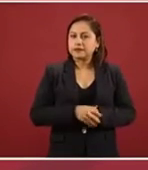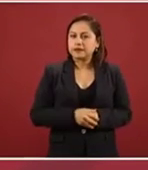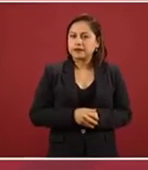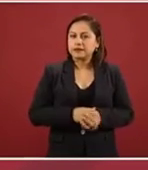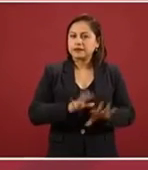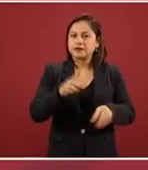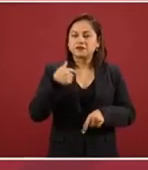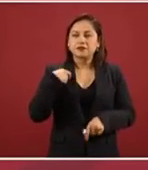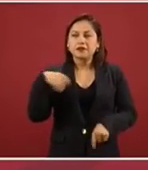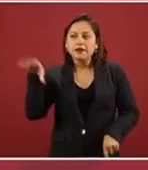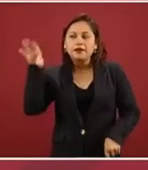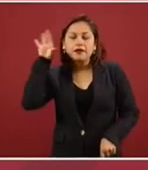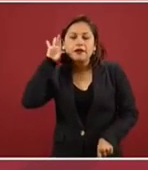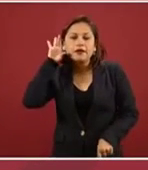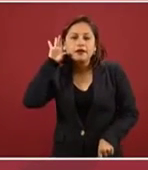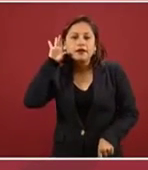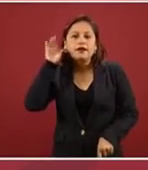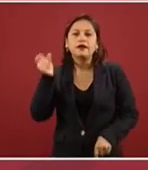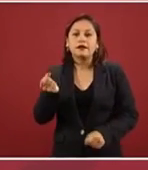dicen